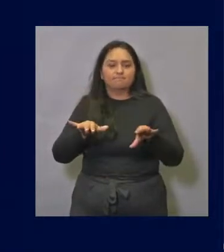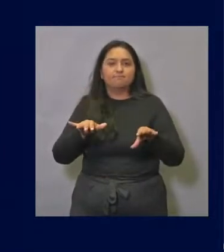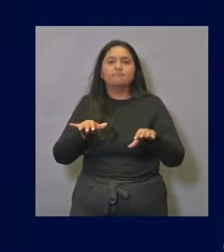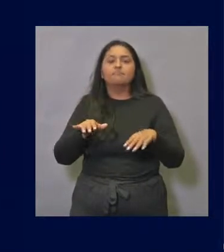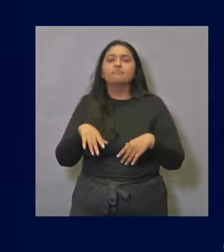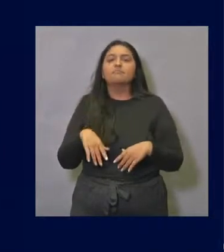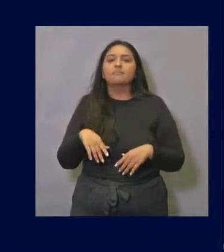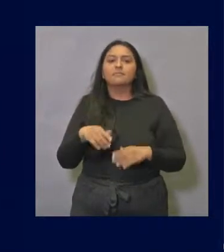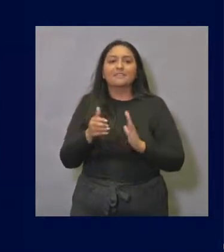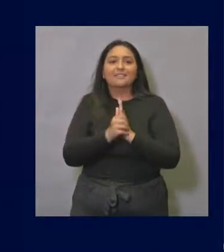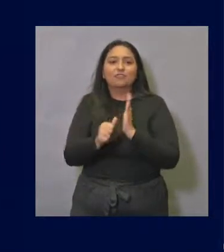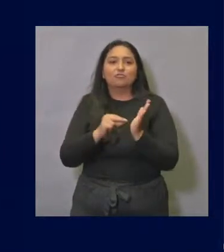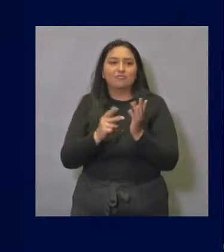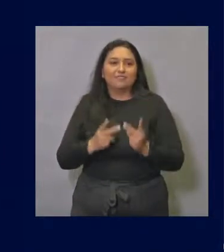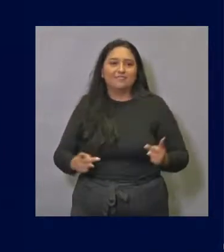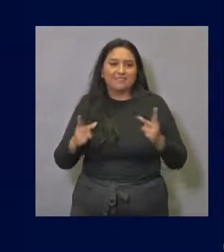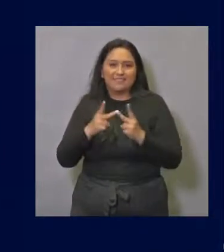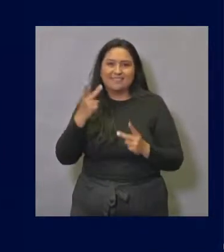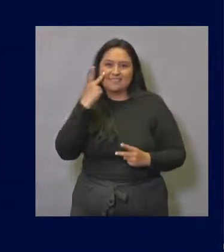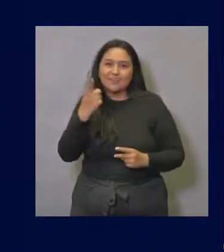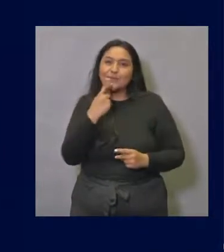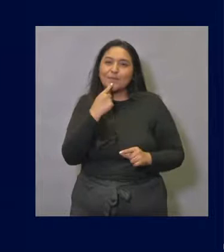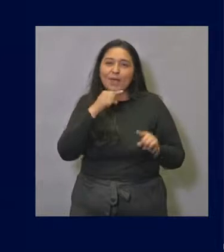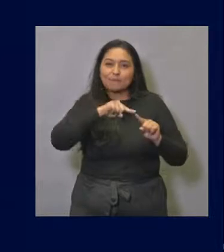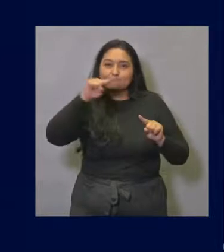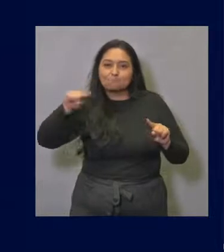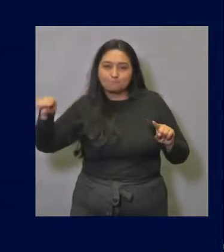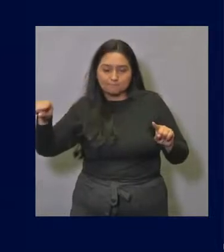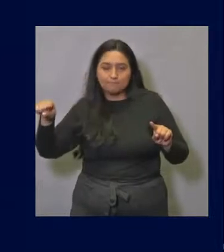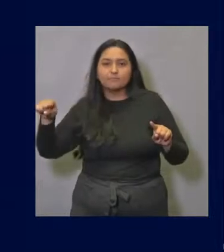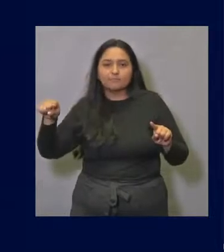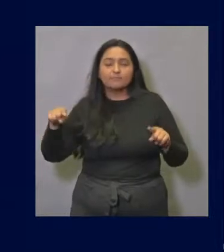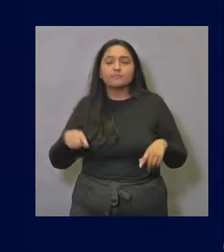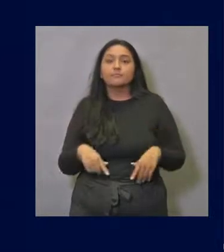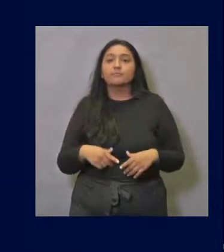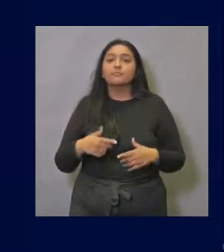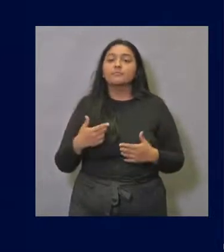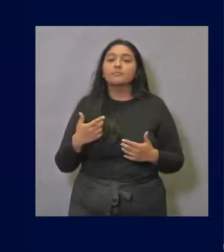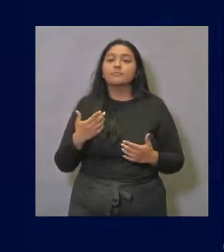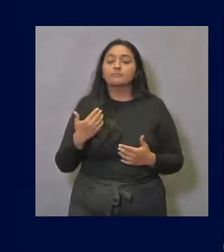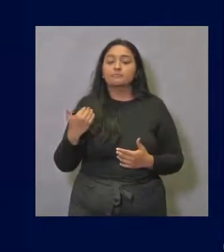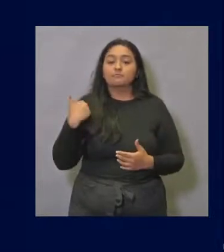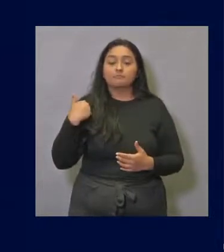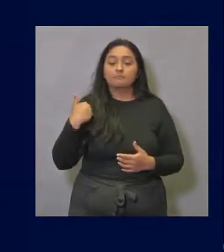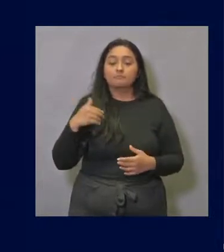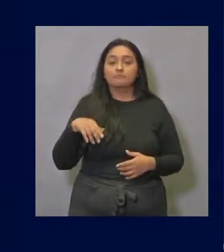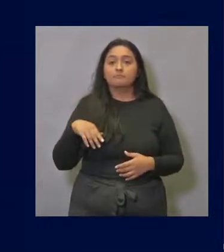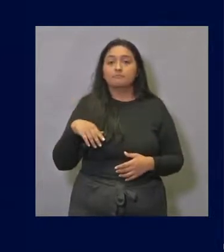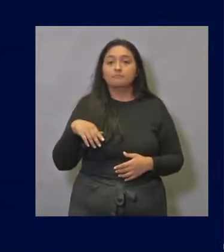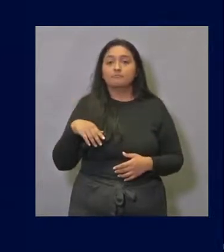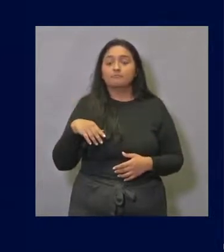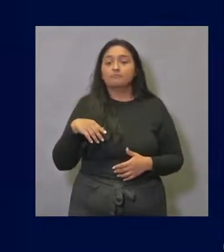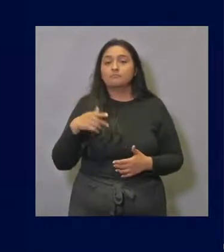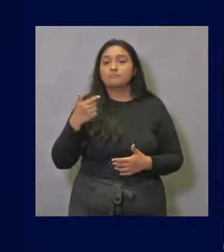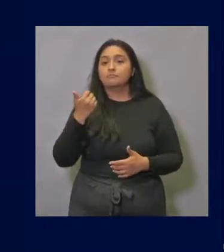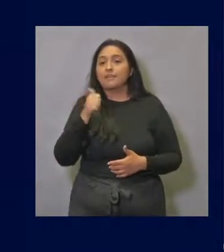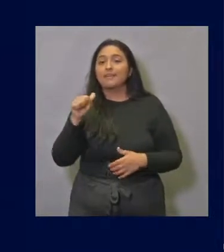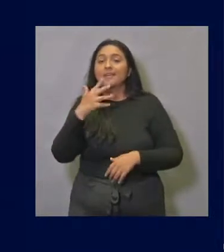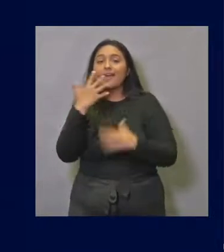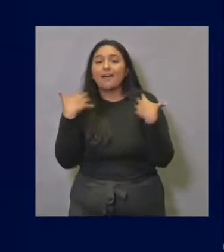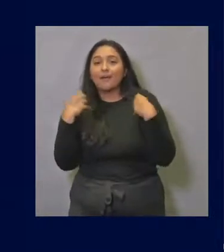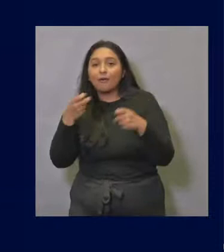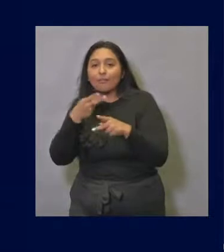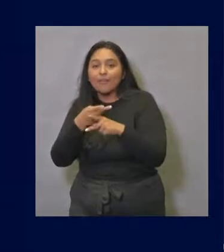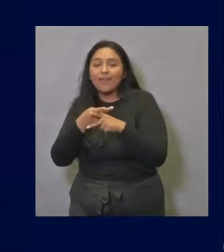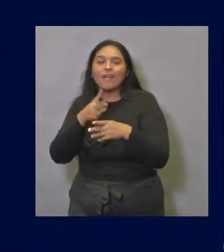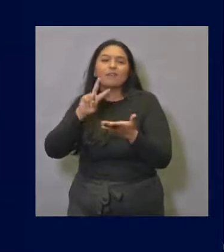se muestran aquí con la línea roja. También se informaron 29 brotes en entornos de atención médica, como